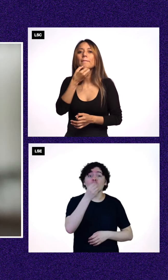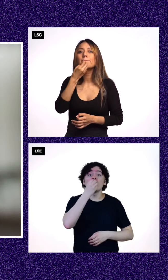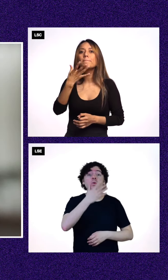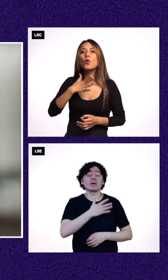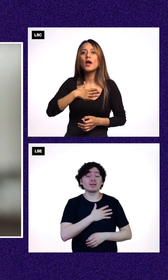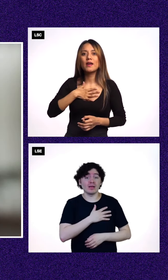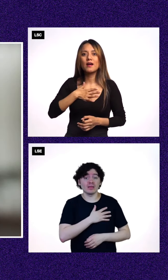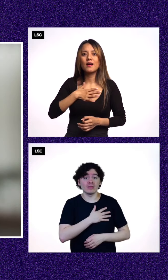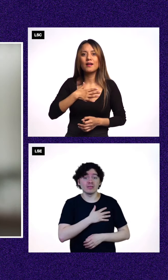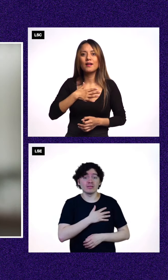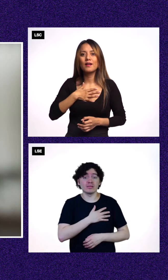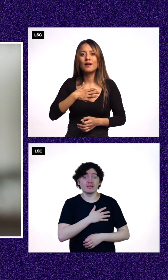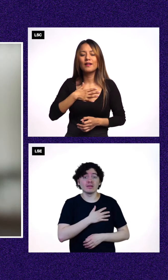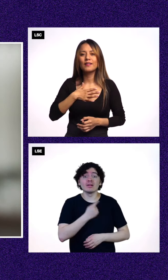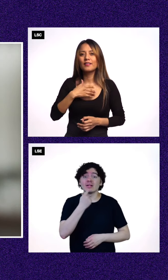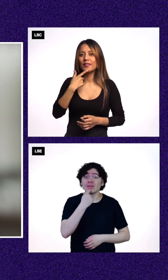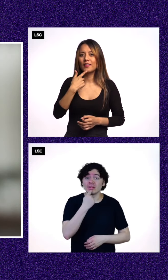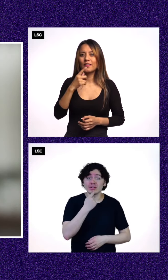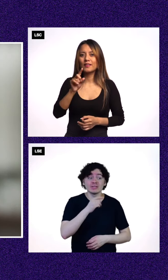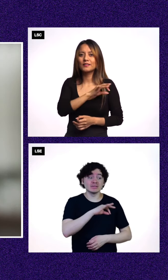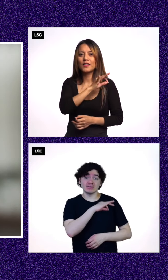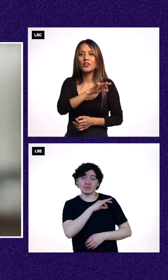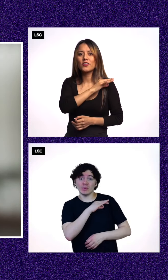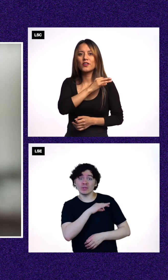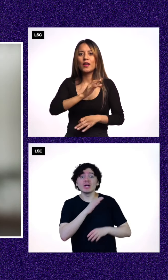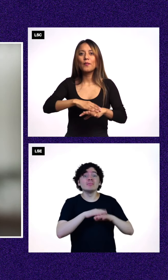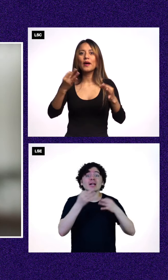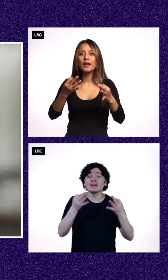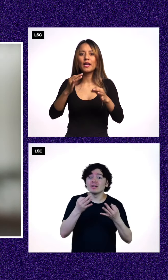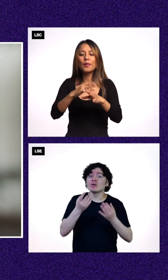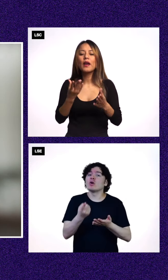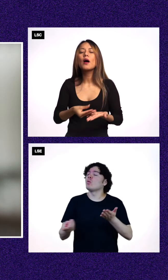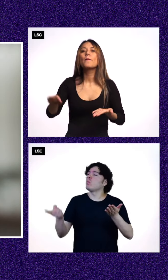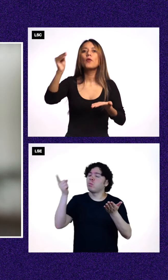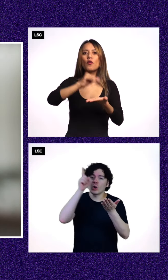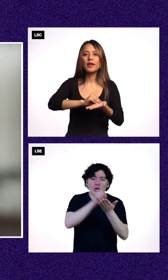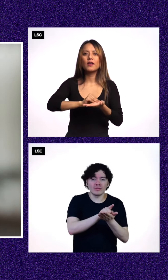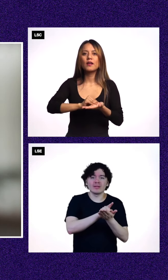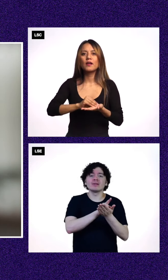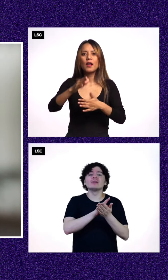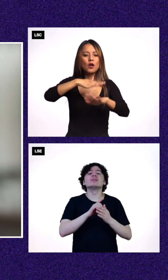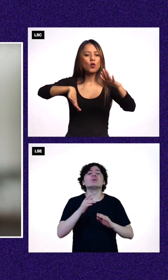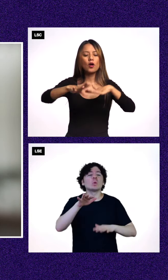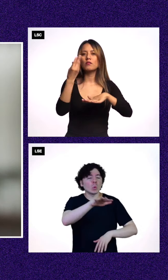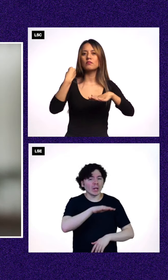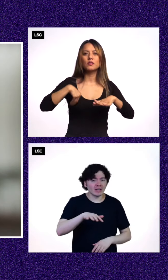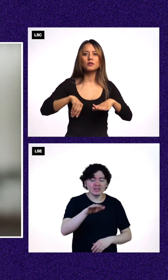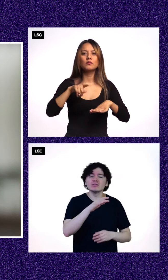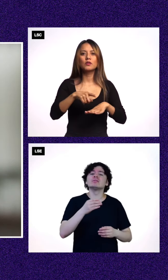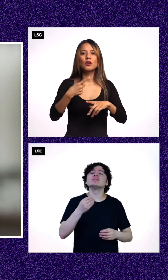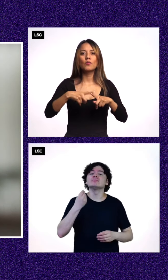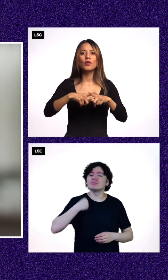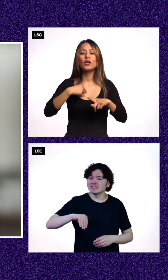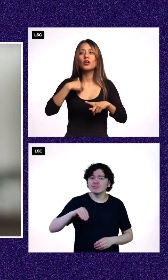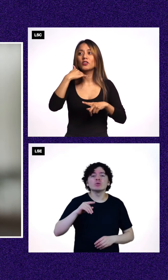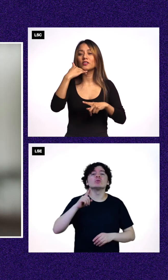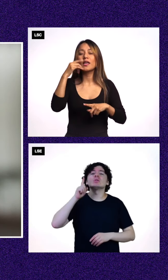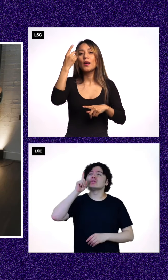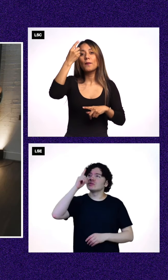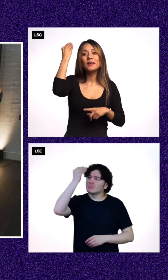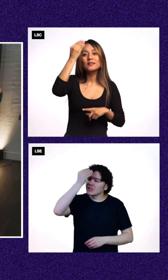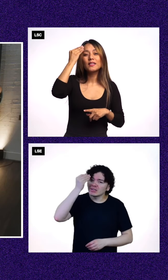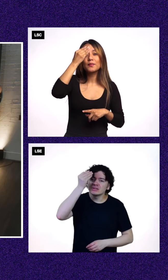sobre vosotros mi buena palabra para haceros volver a este lugar. Escucha, porque yo sé los pensamientos que tengo acerca de vosotros,